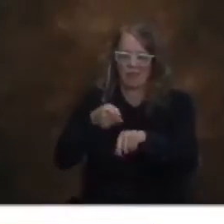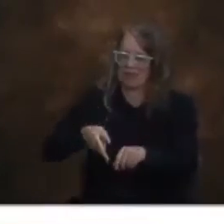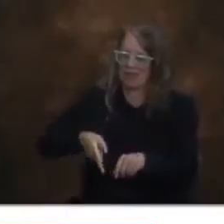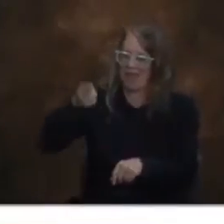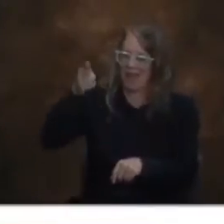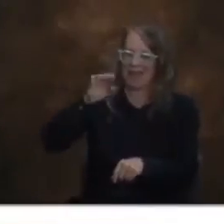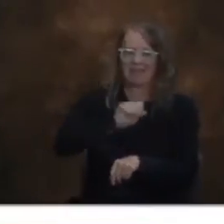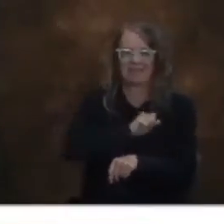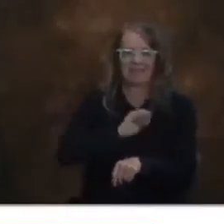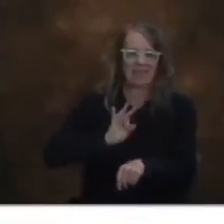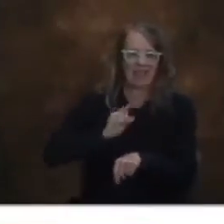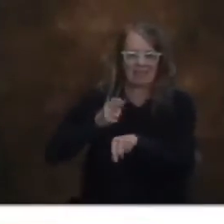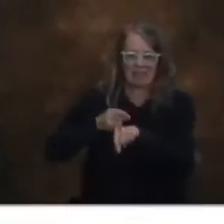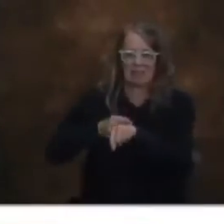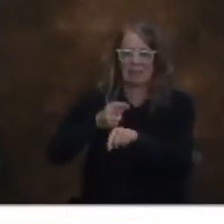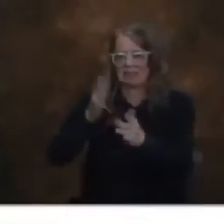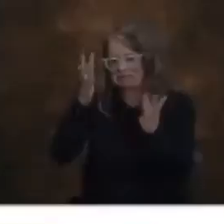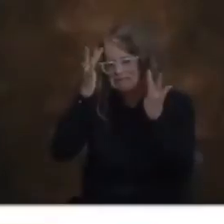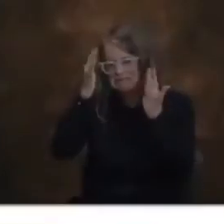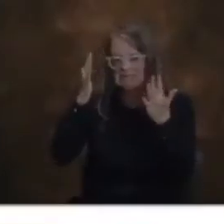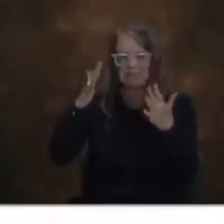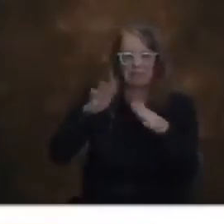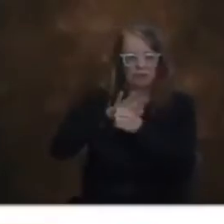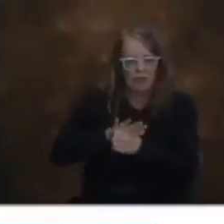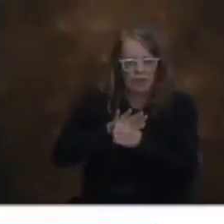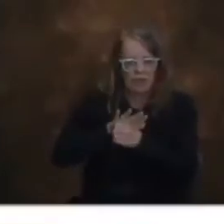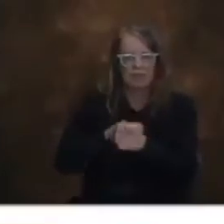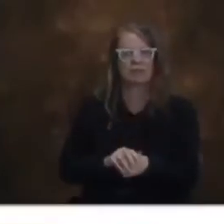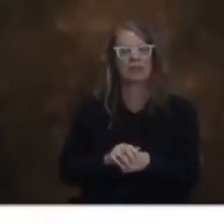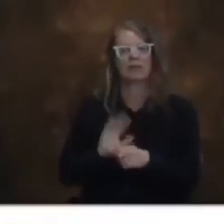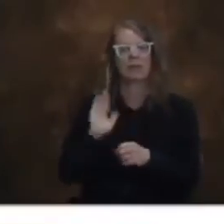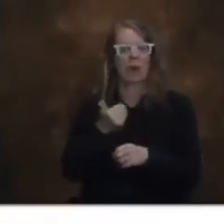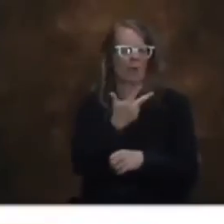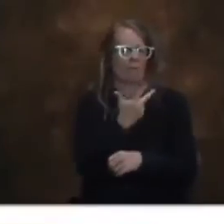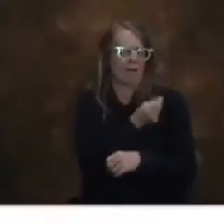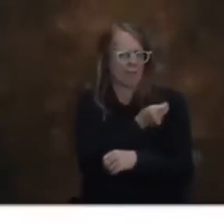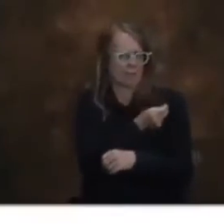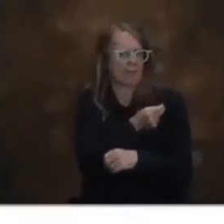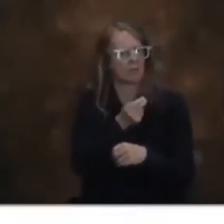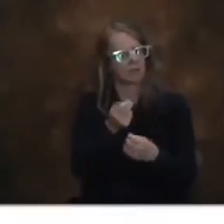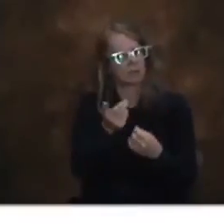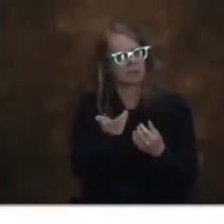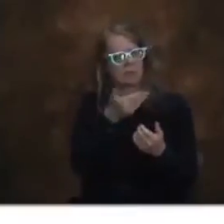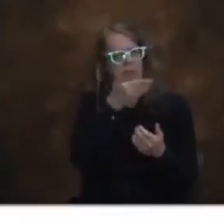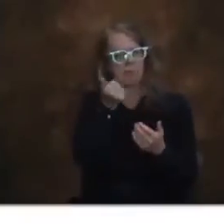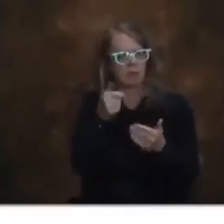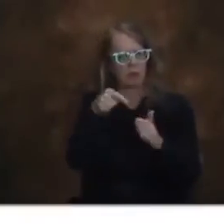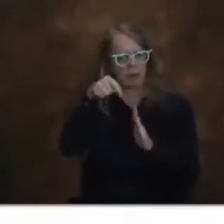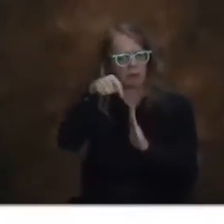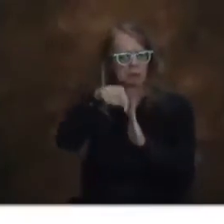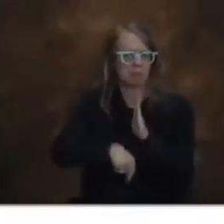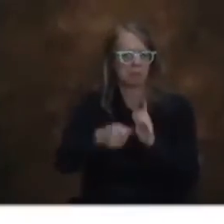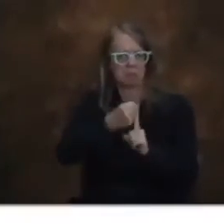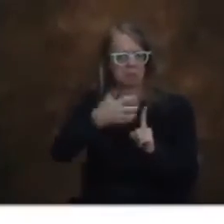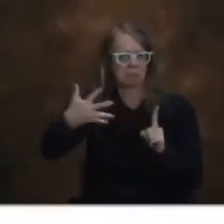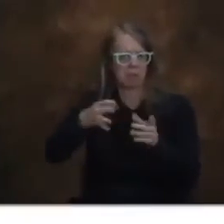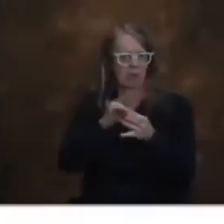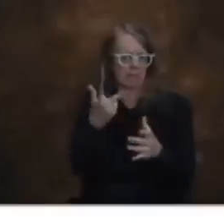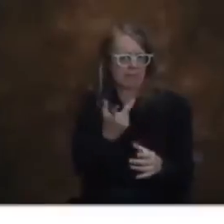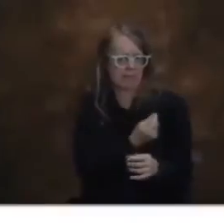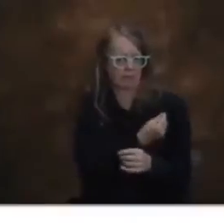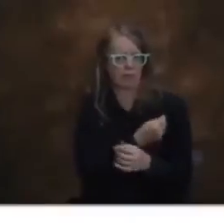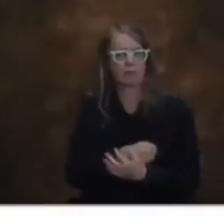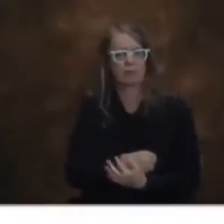poniendo dificultades en la capacidad que tenemos en nuestro sistema hospitalario vamos a hablar más sobre las tasas de vacunación